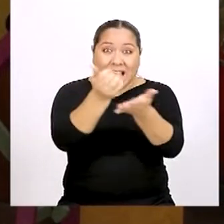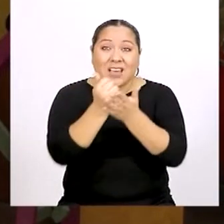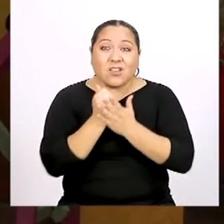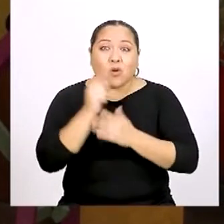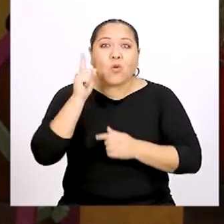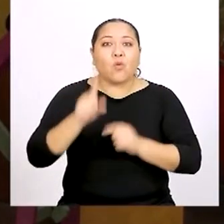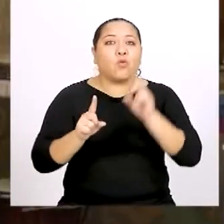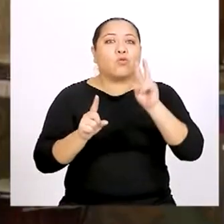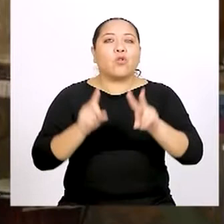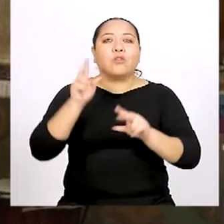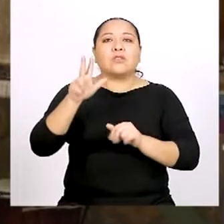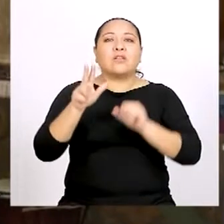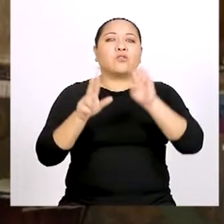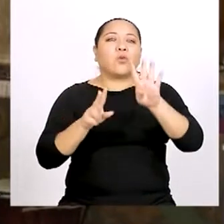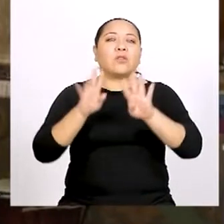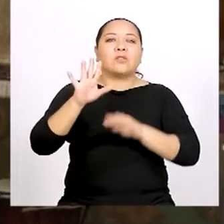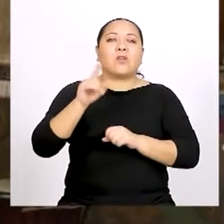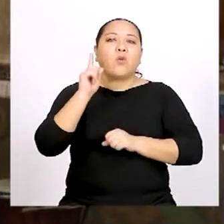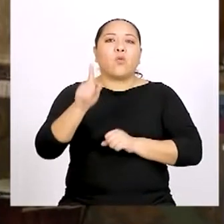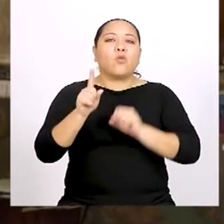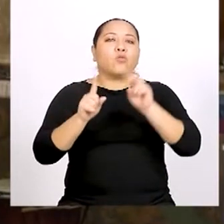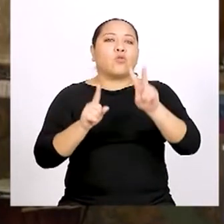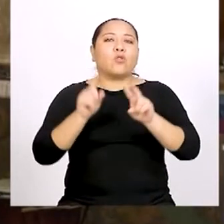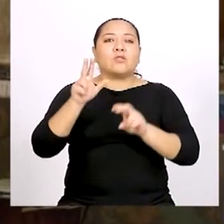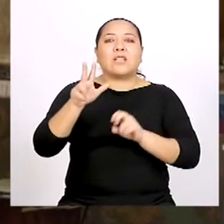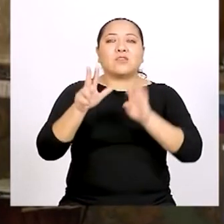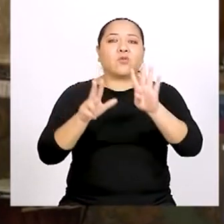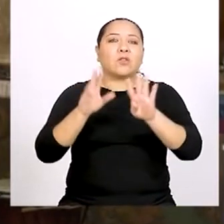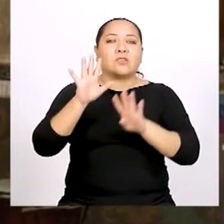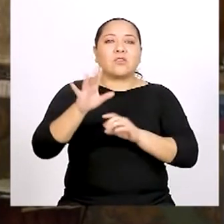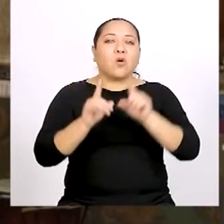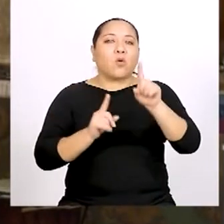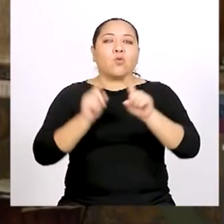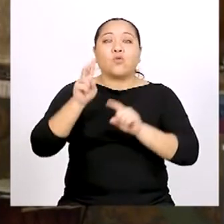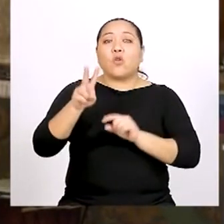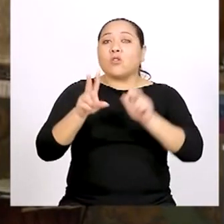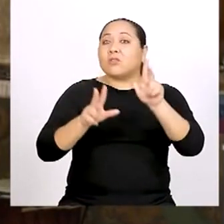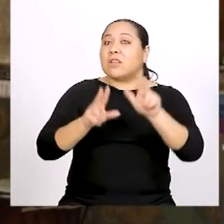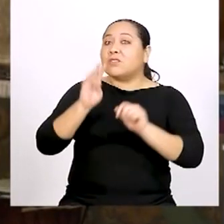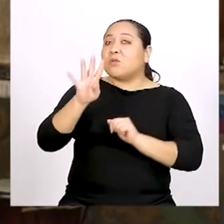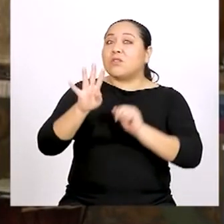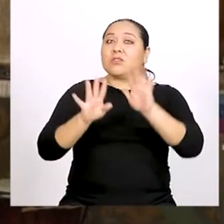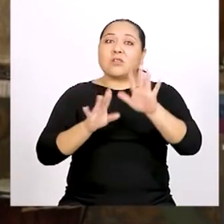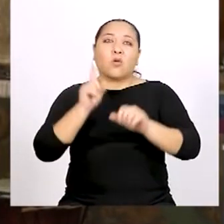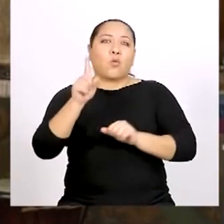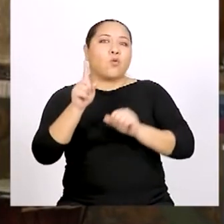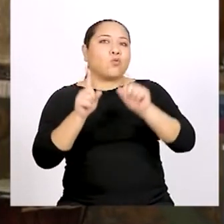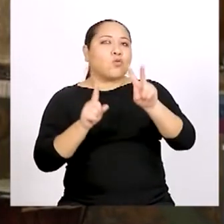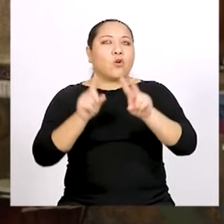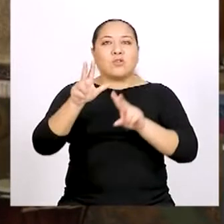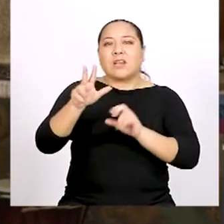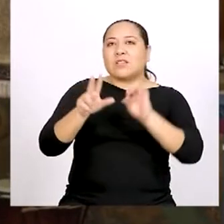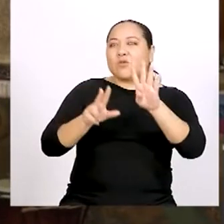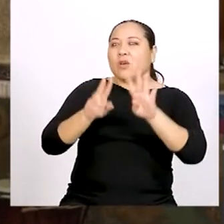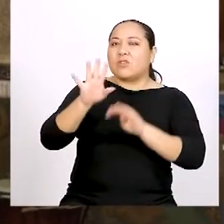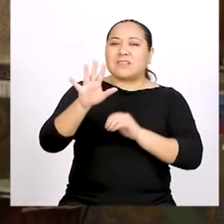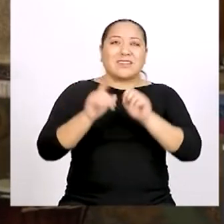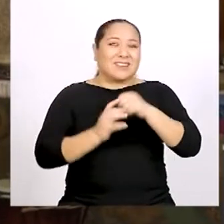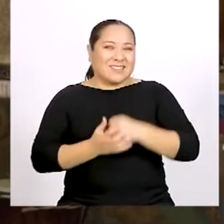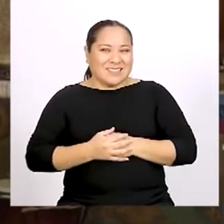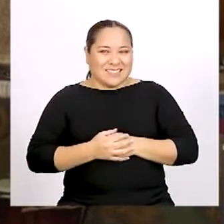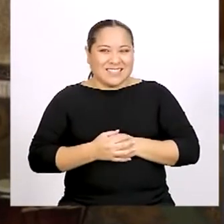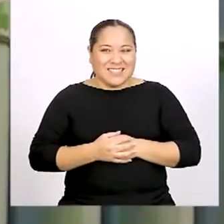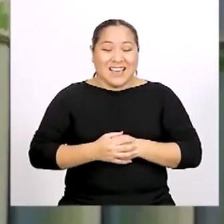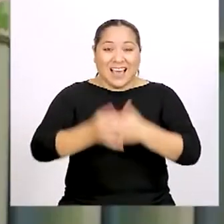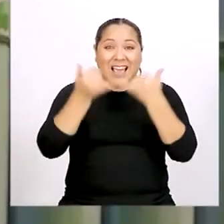ayudan? Un, dos, tres, cuatro, cinco. Un, dos, tres, cuatro, cinco. Pam, pam, pam, pam, pam, pam,